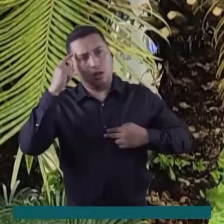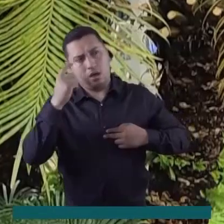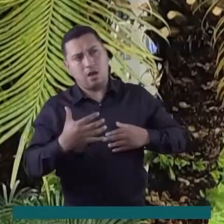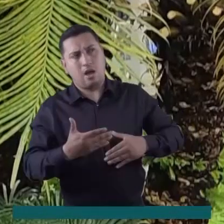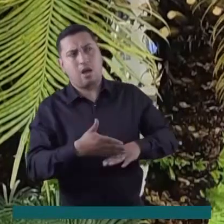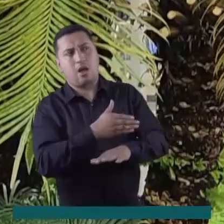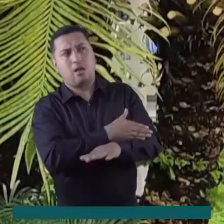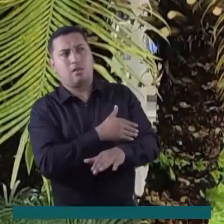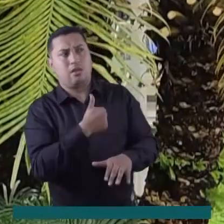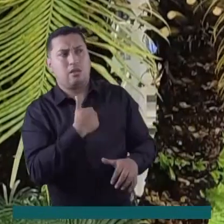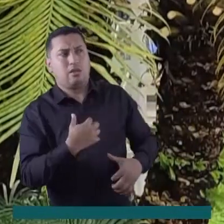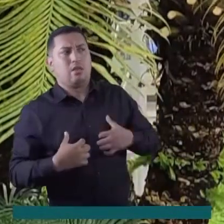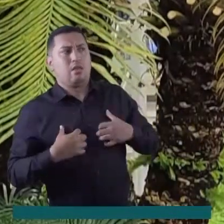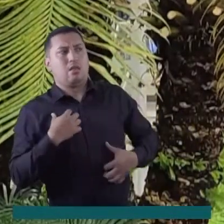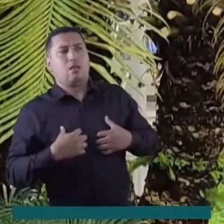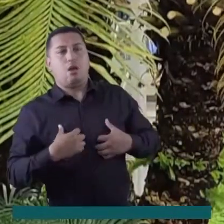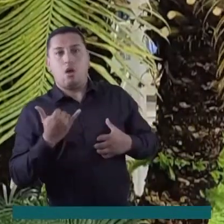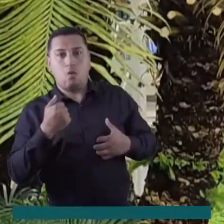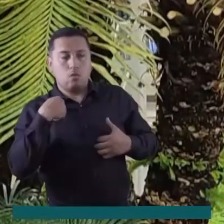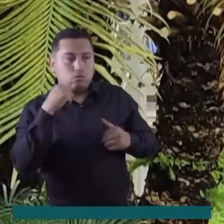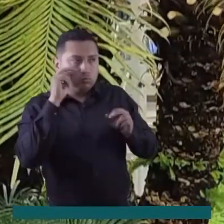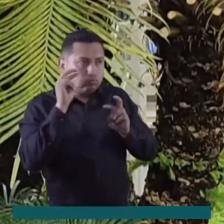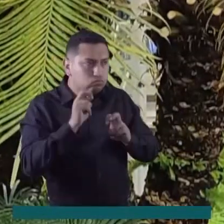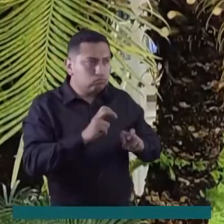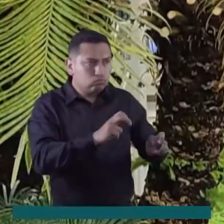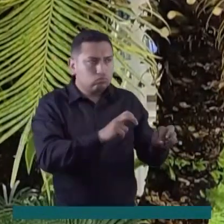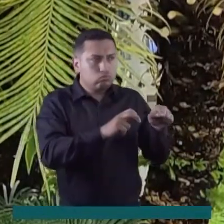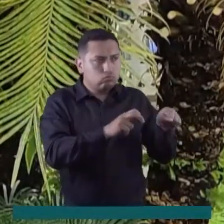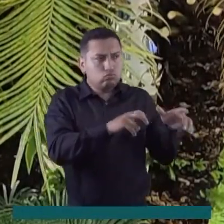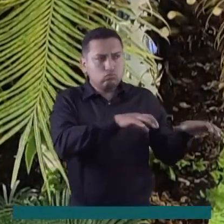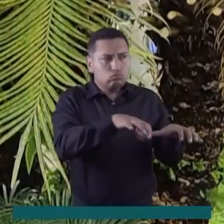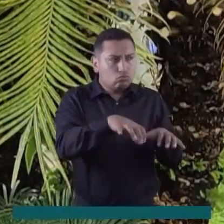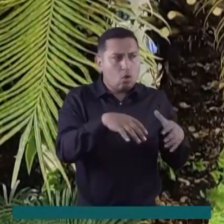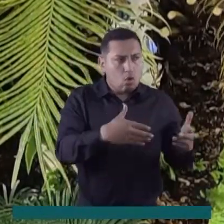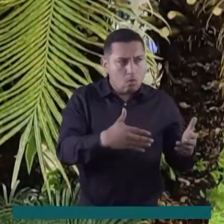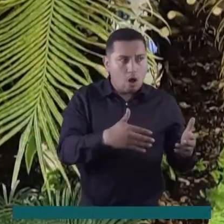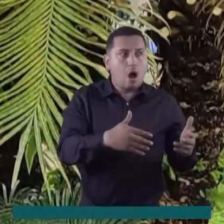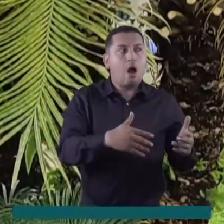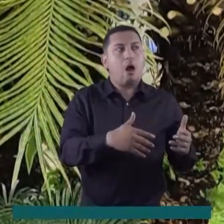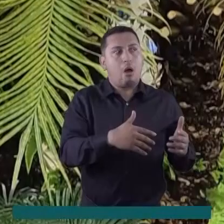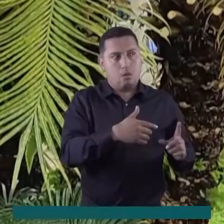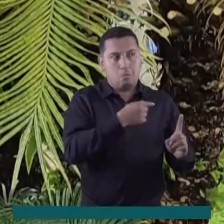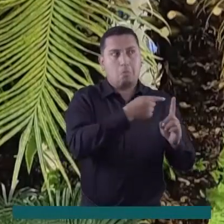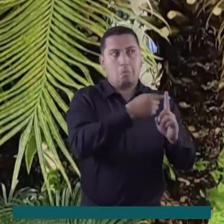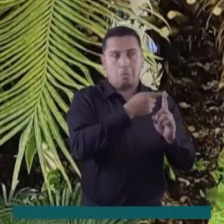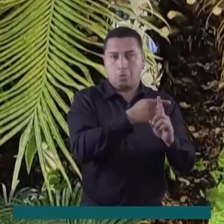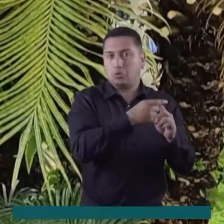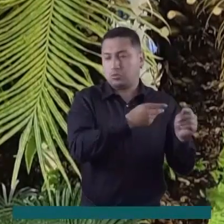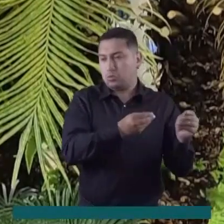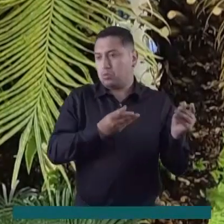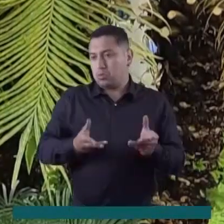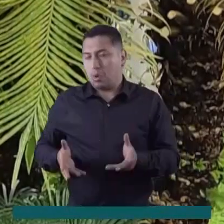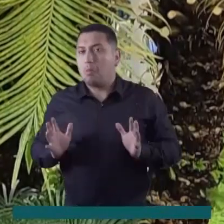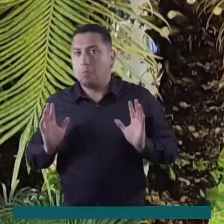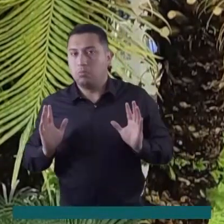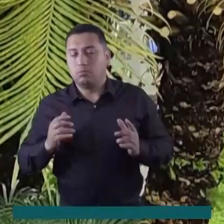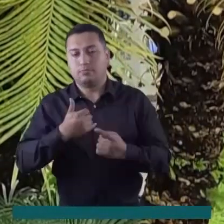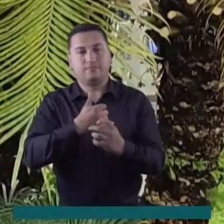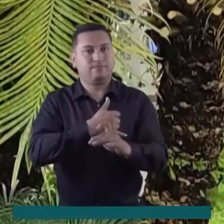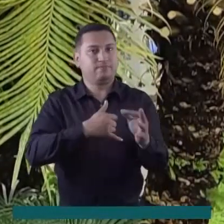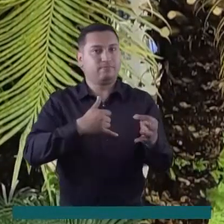jaguar ahora estudian sus comportamientos sus formas de casa y además aprovechan los privilegios que representa tenerlo como vecino